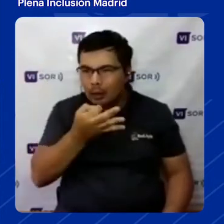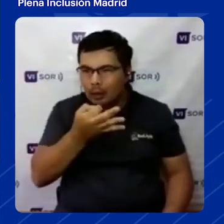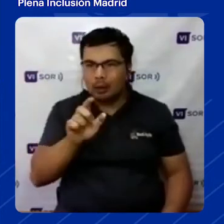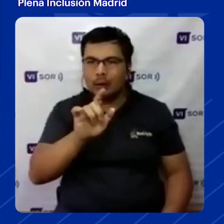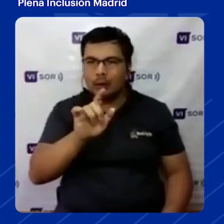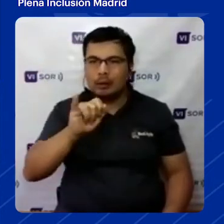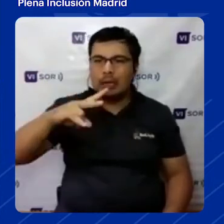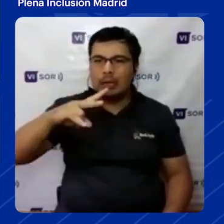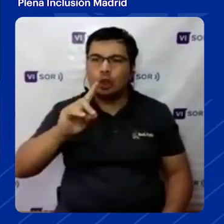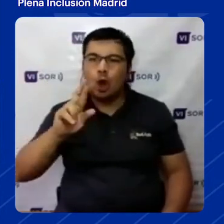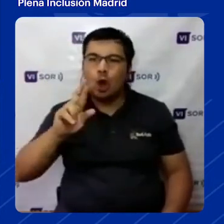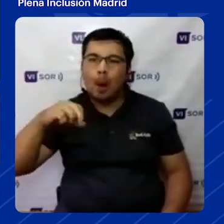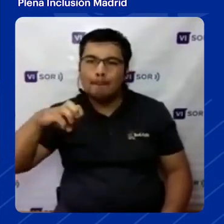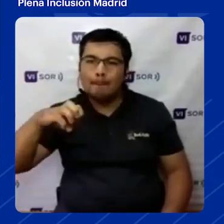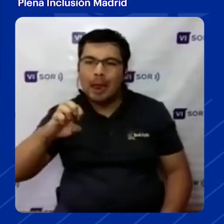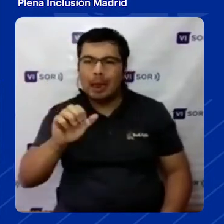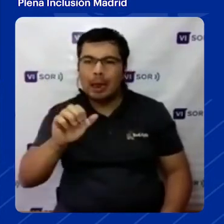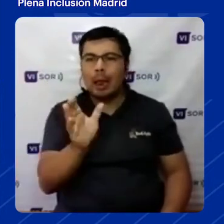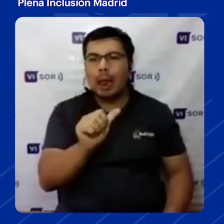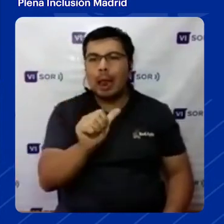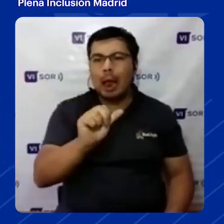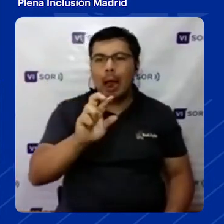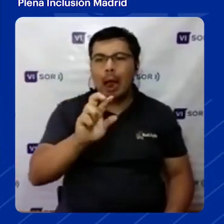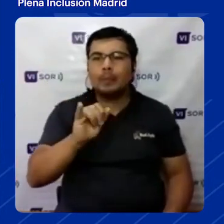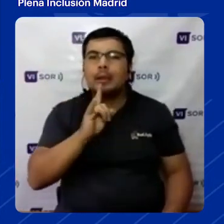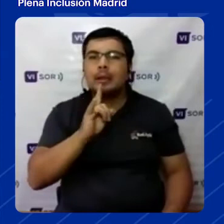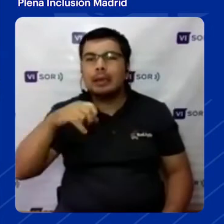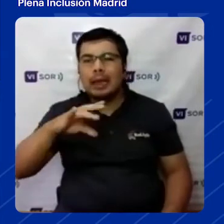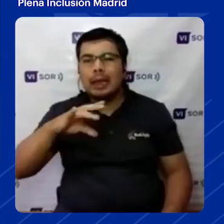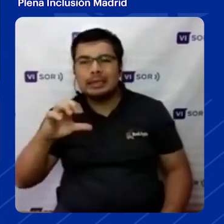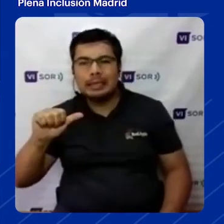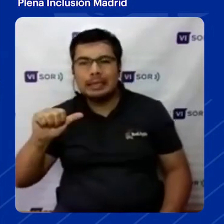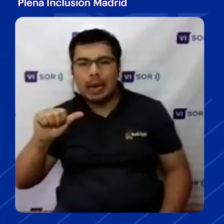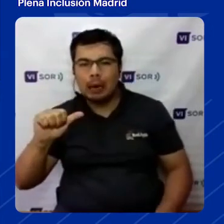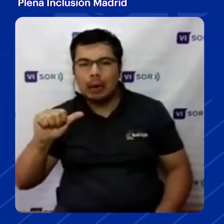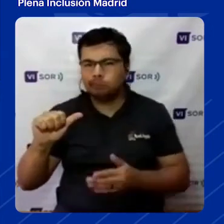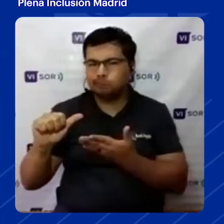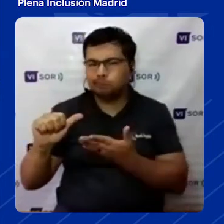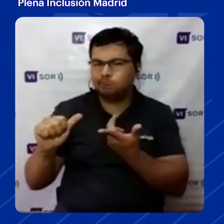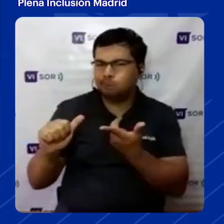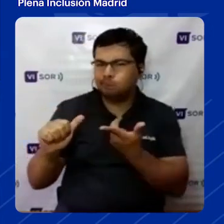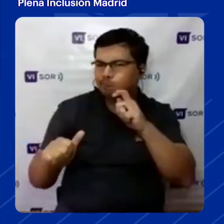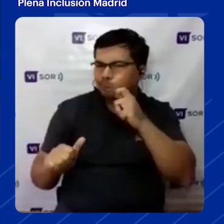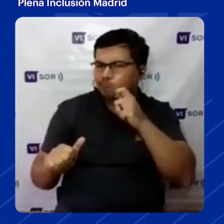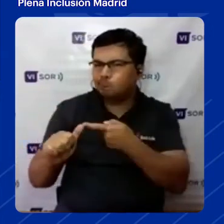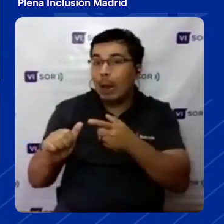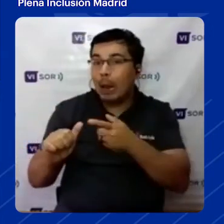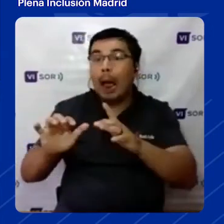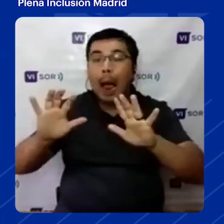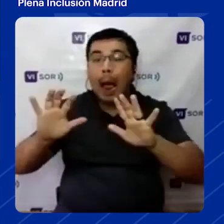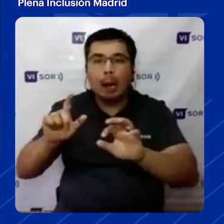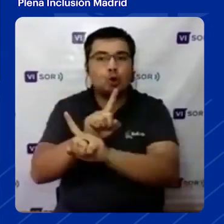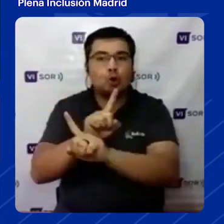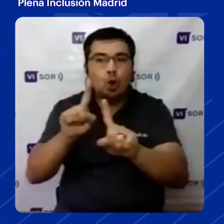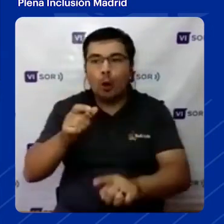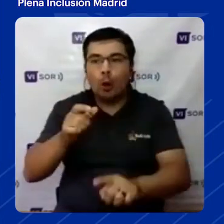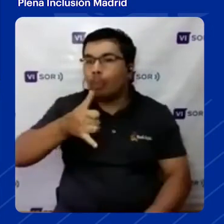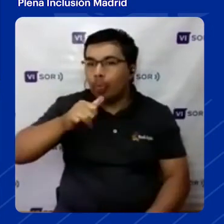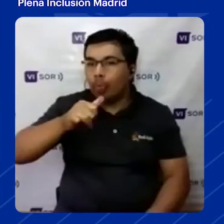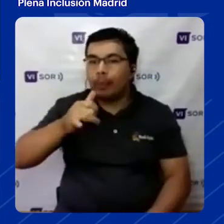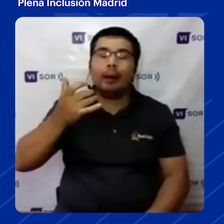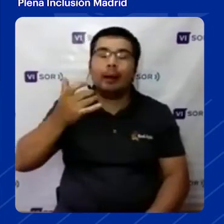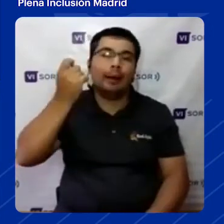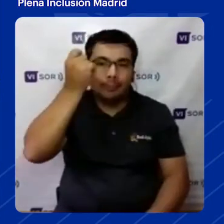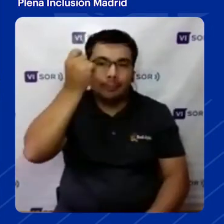es? Pero si la línea de a continuación se lo aclara, va a sentir que la lectura va a fluir de una manera mucho más cómoda.